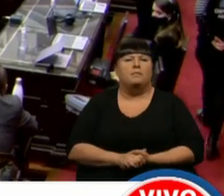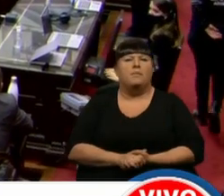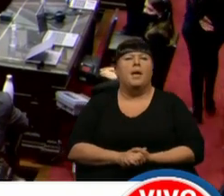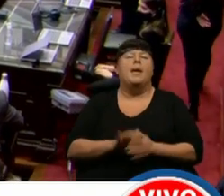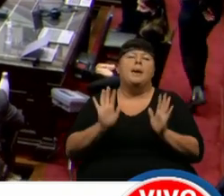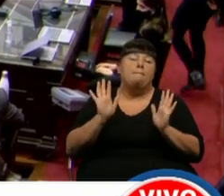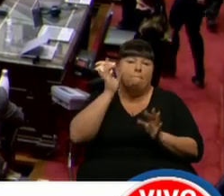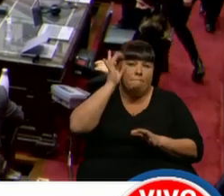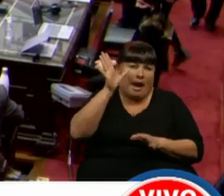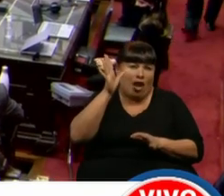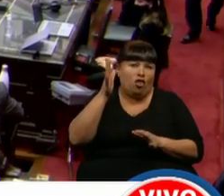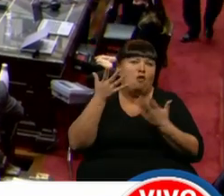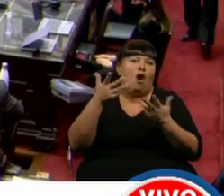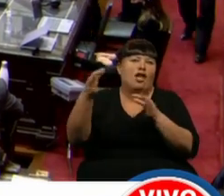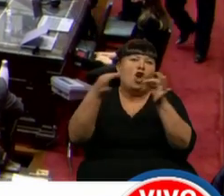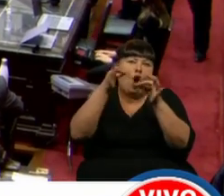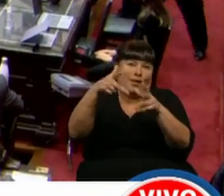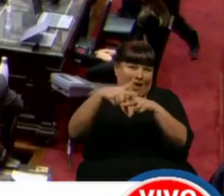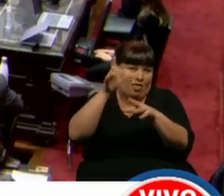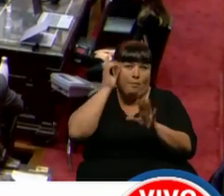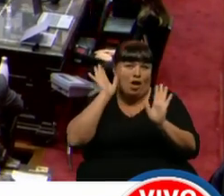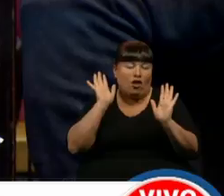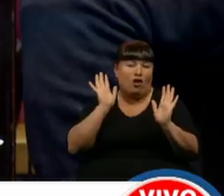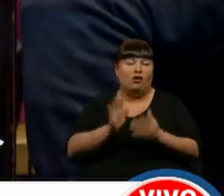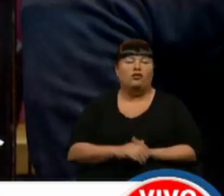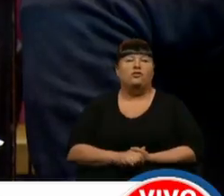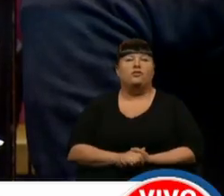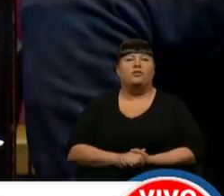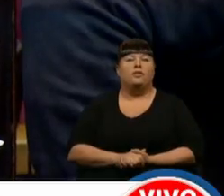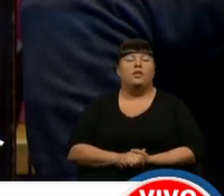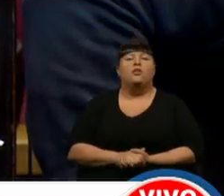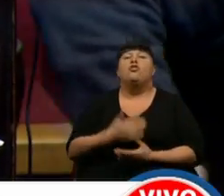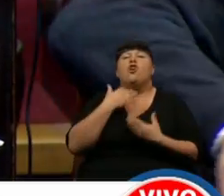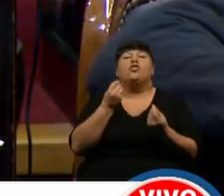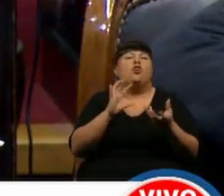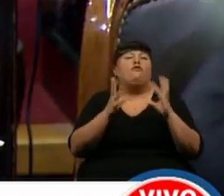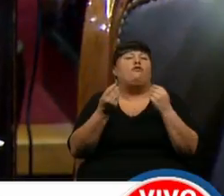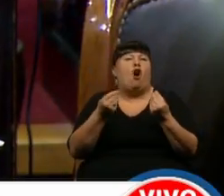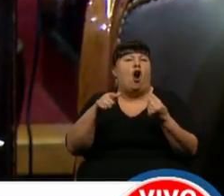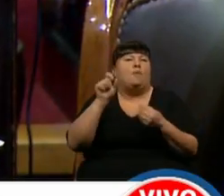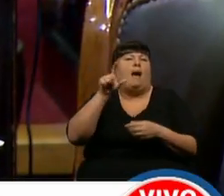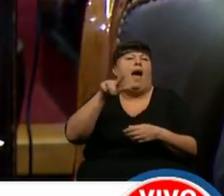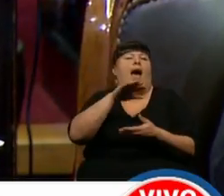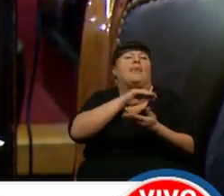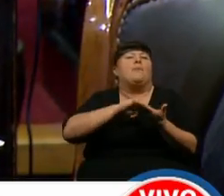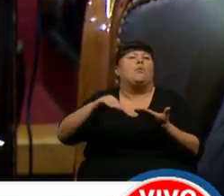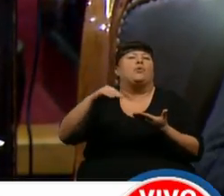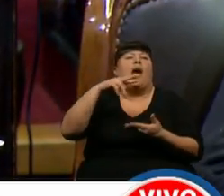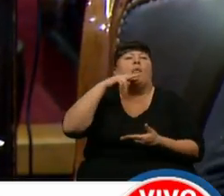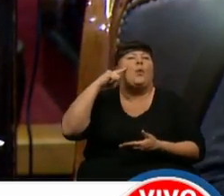perdón si le molestó mientras charla diputada yo no sé cómo son las cosas en el barrio del diputado